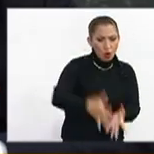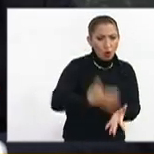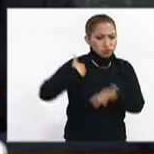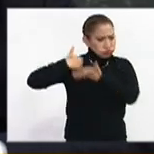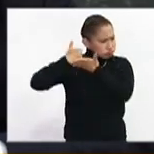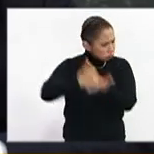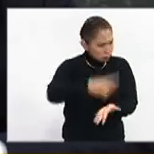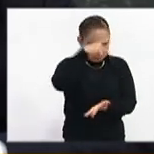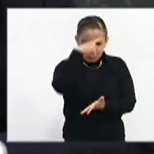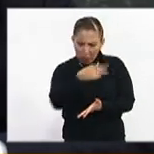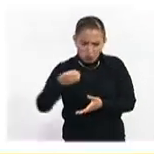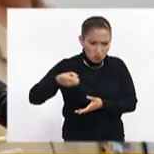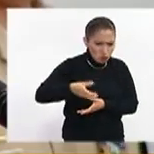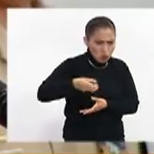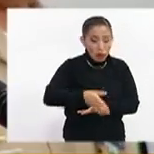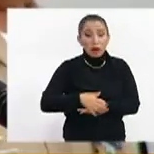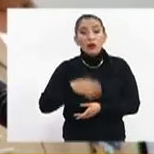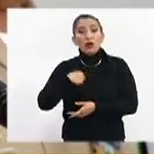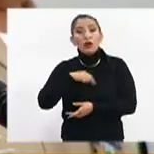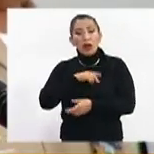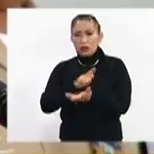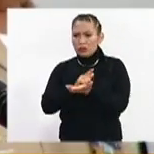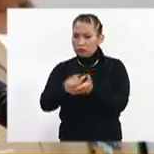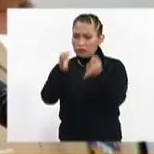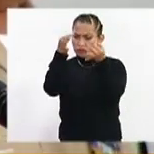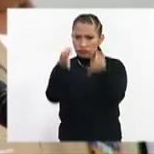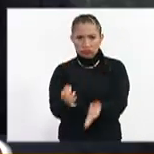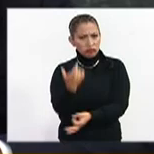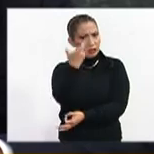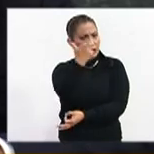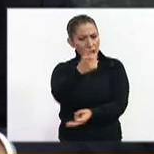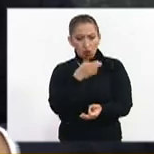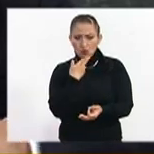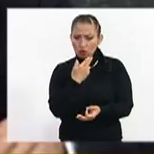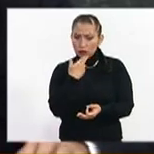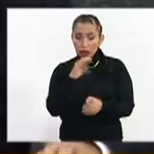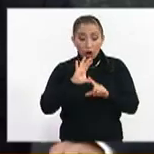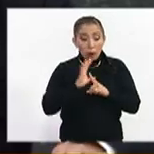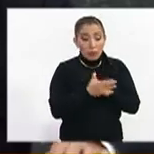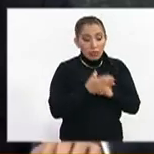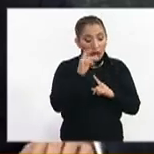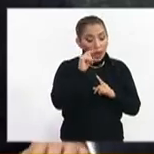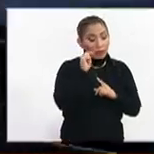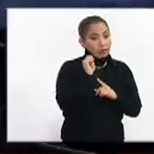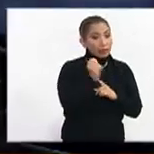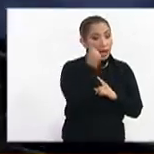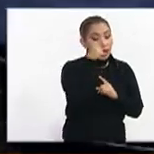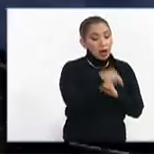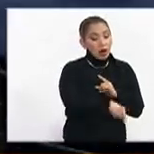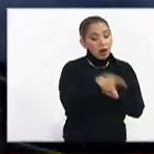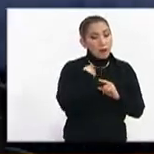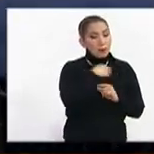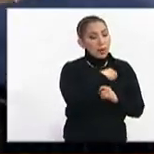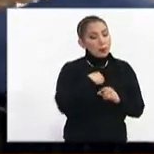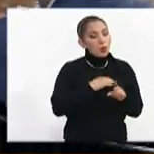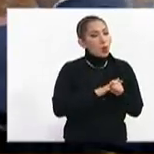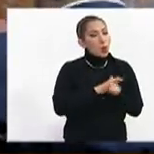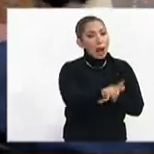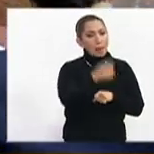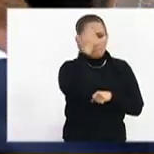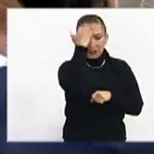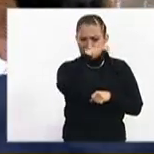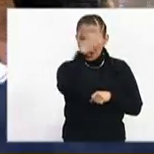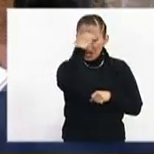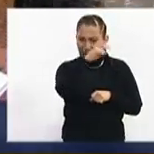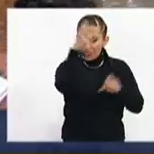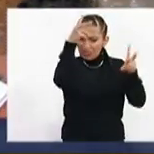de solidaridad con México. El uso transparente de los recursos y con un comité técnico integrado por personas con